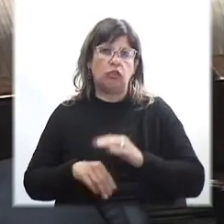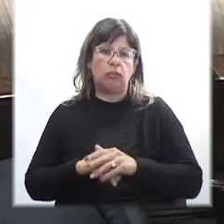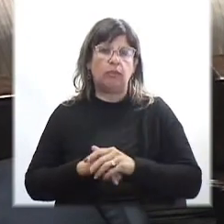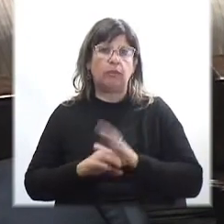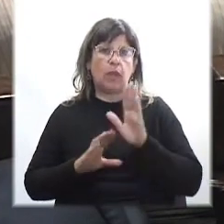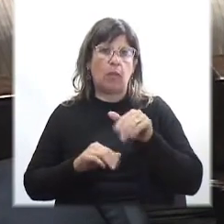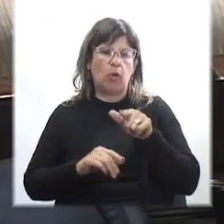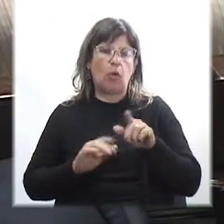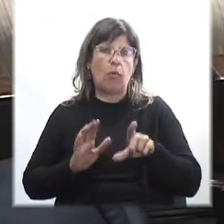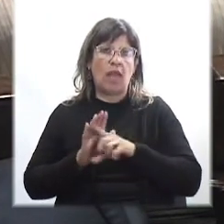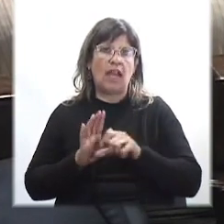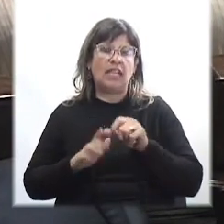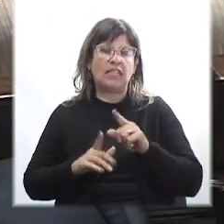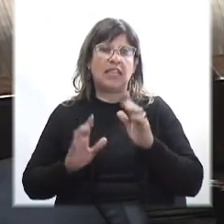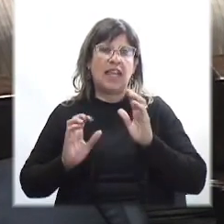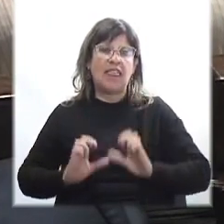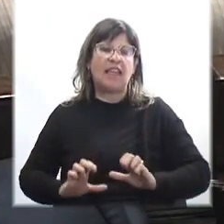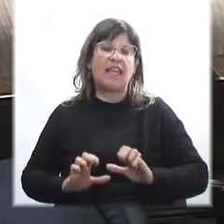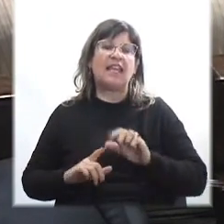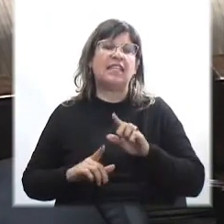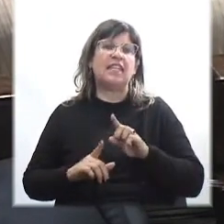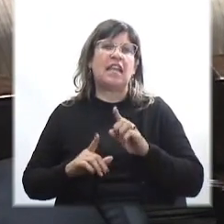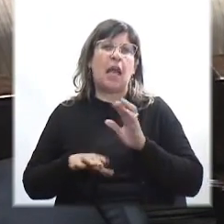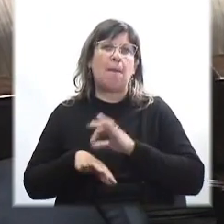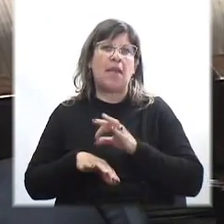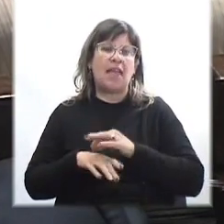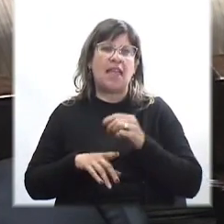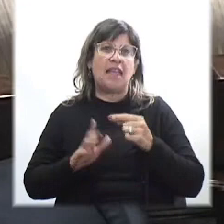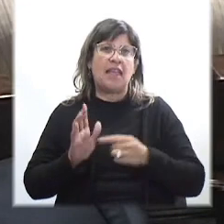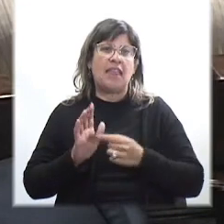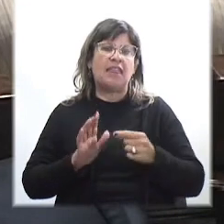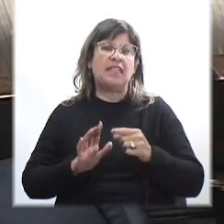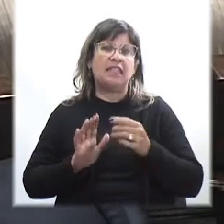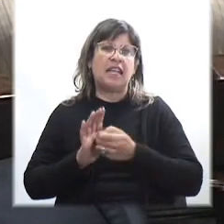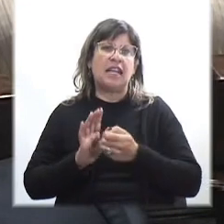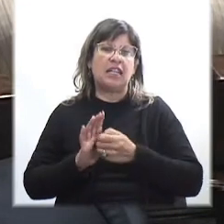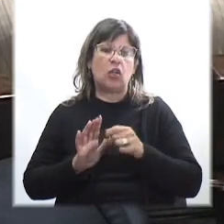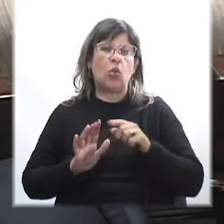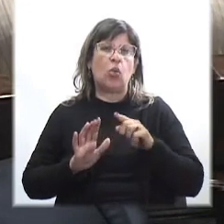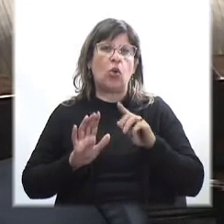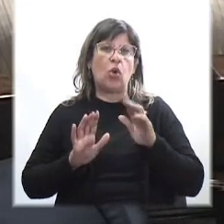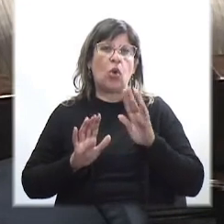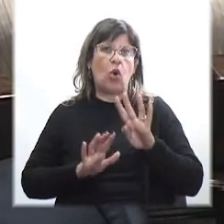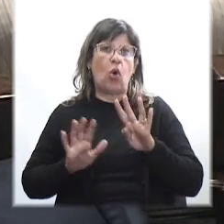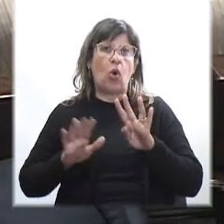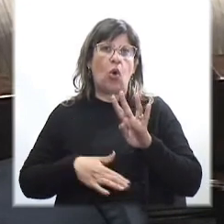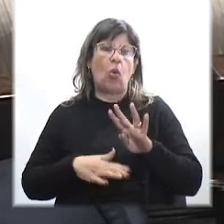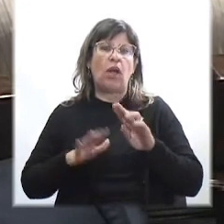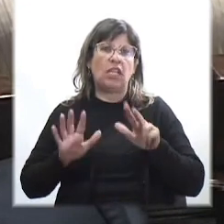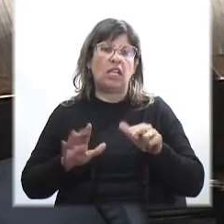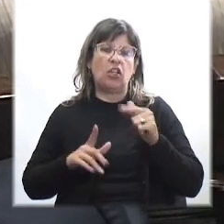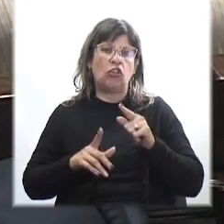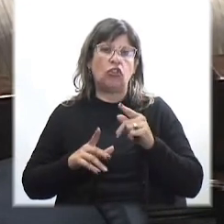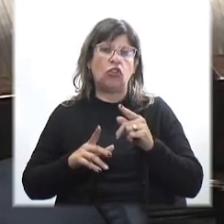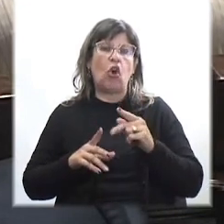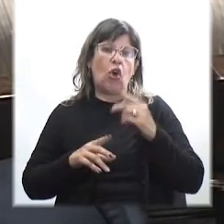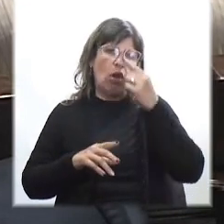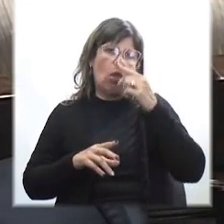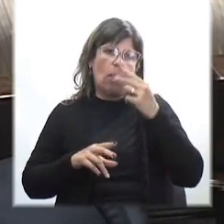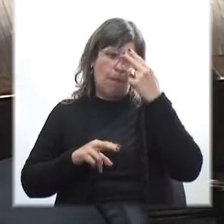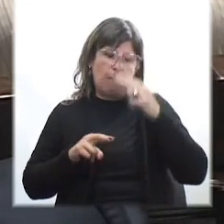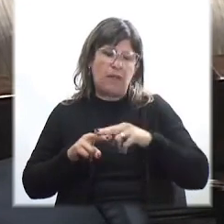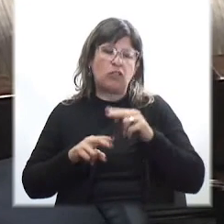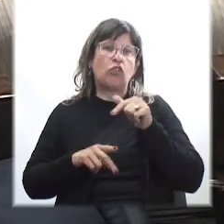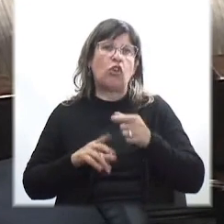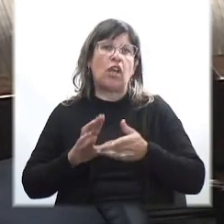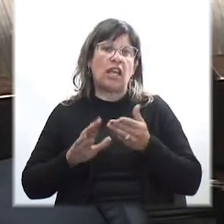La propia ley del Código de Ética Médica estipula en su artículo 48 que en enfermos terminales es obligación